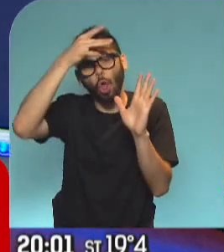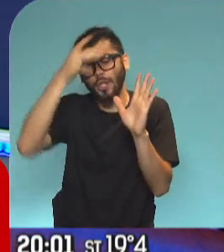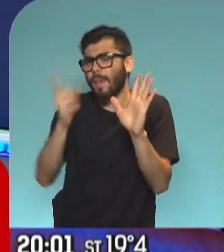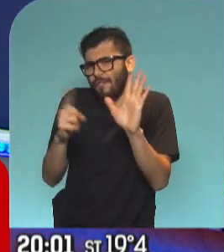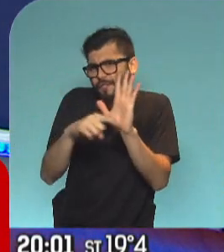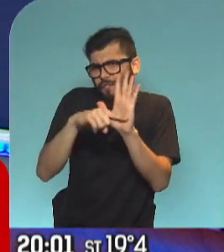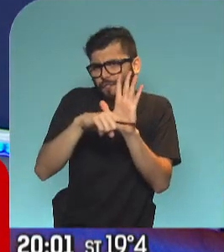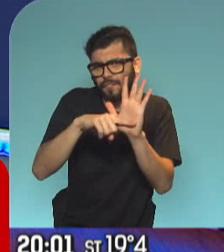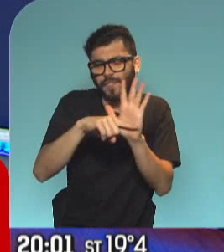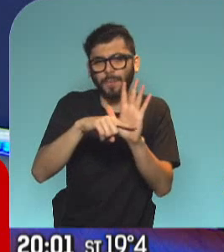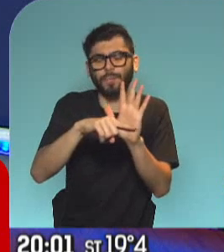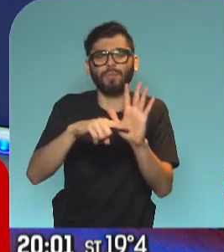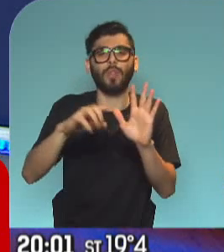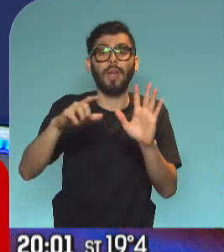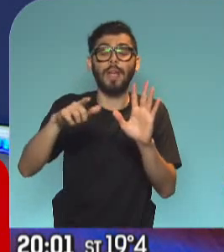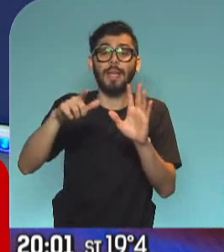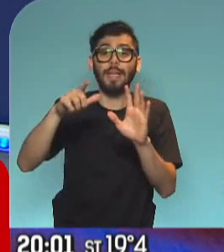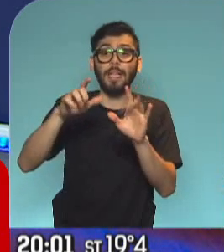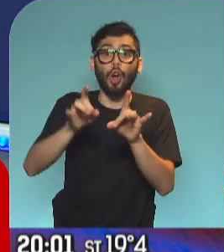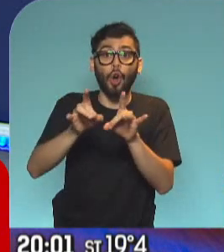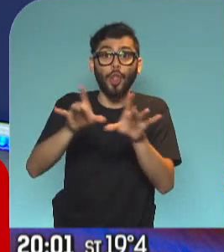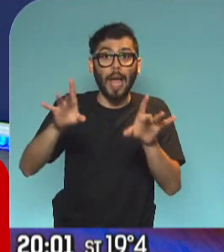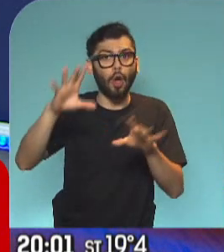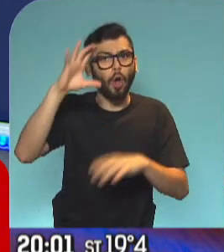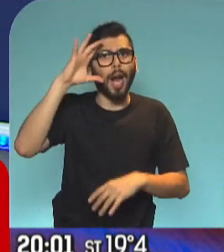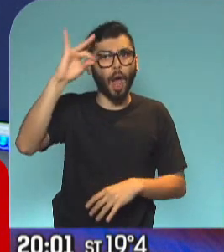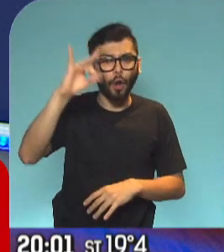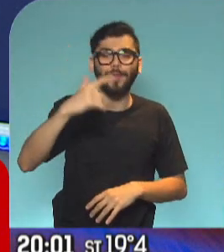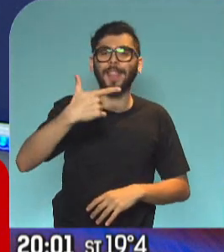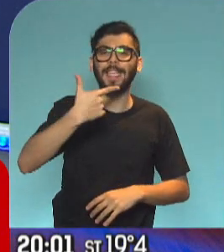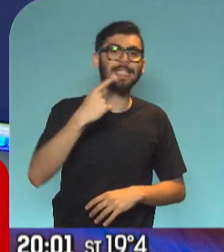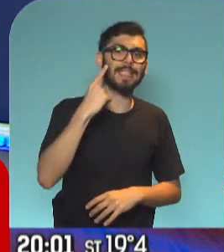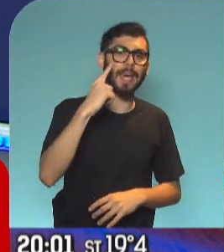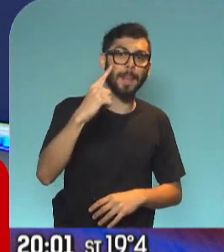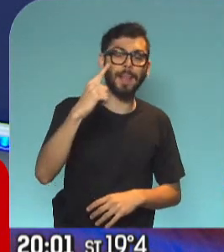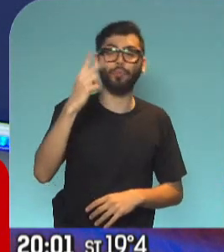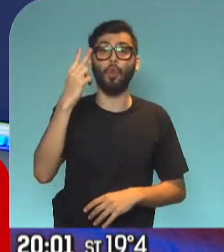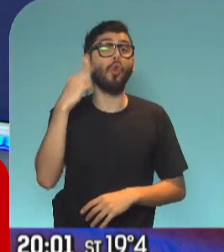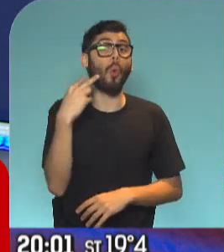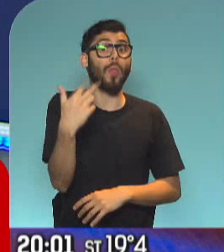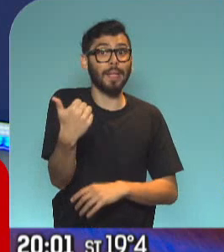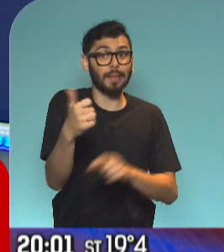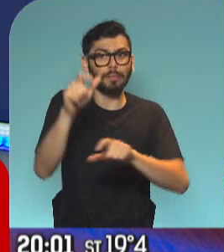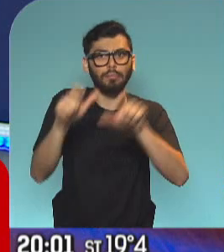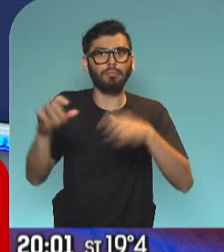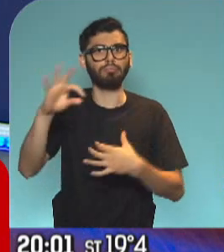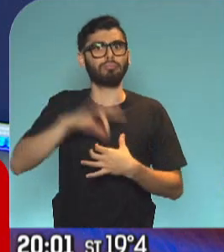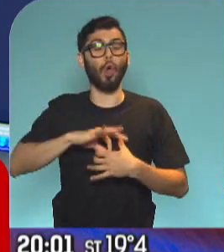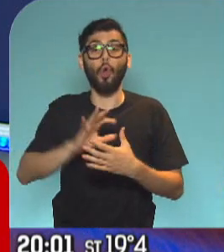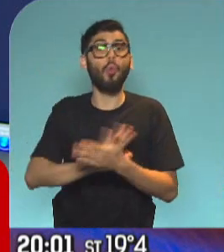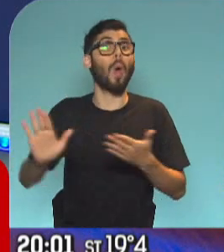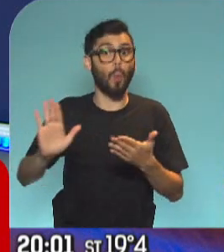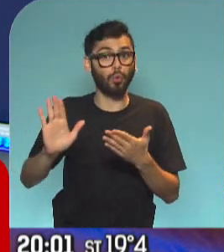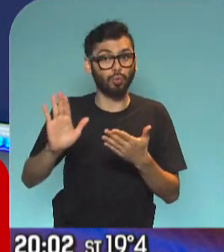Y la cantidad récord de contagios. Exactamente, 17.096 nuevos positivos en las últimas 24